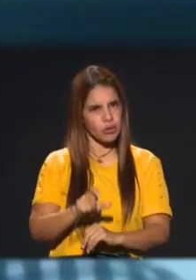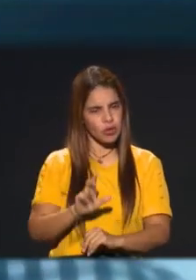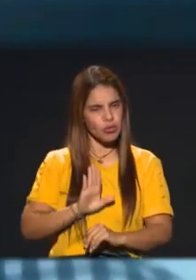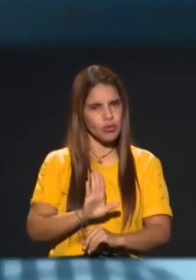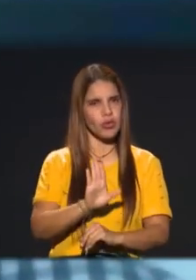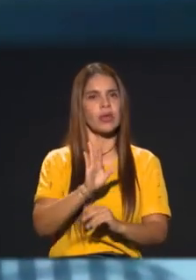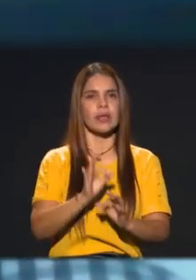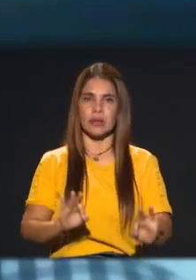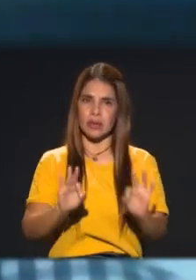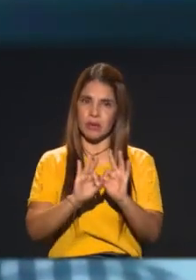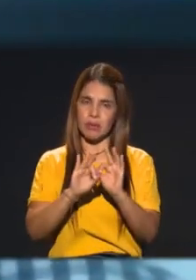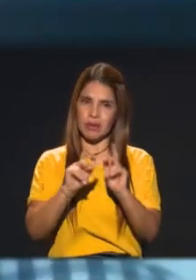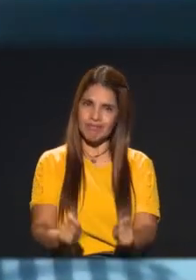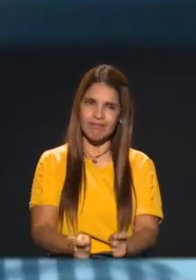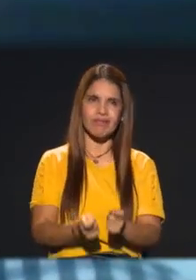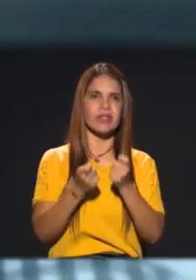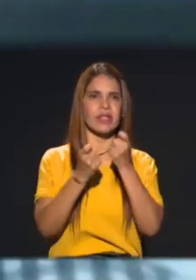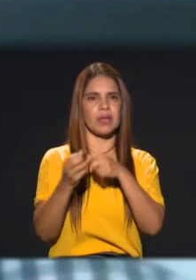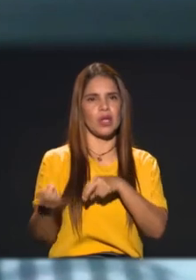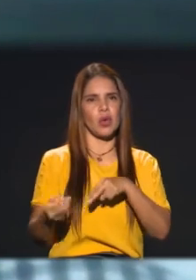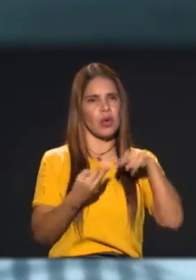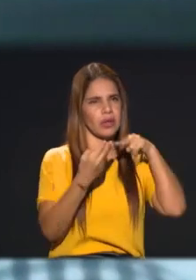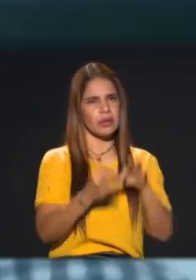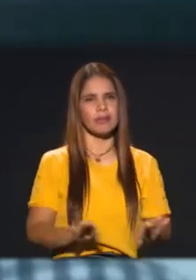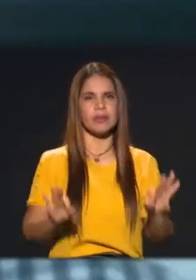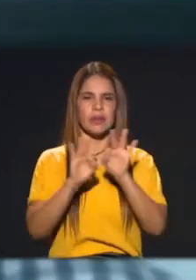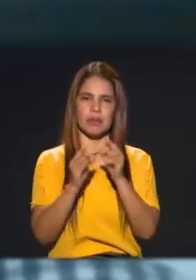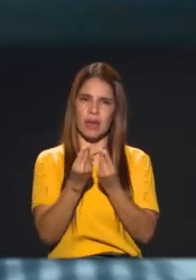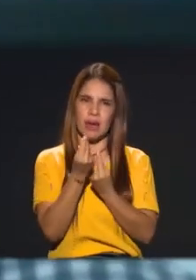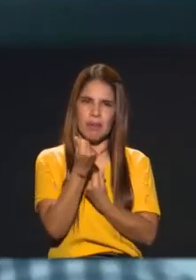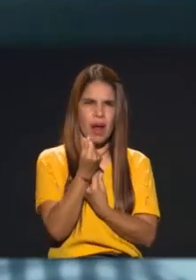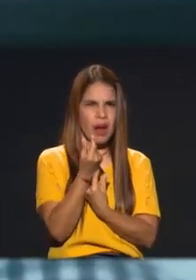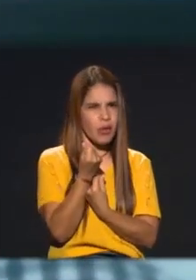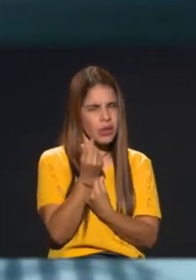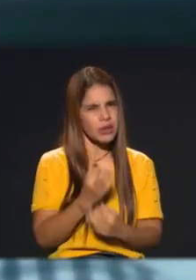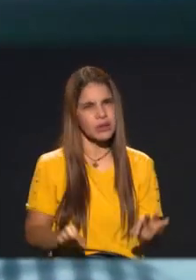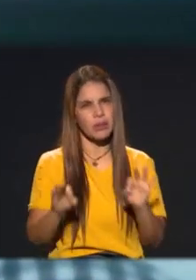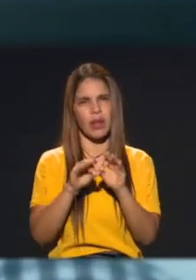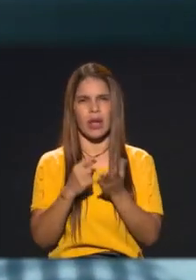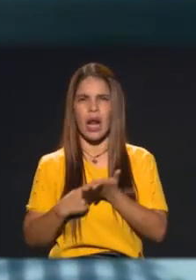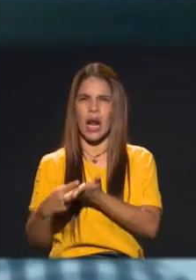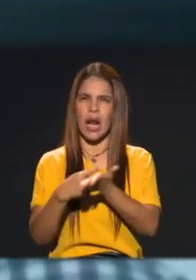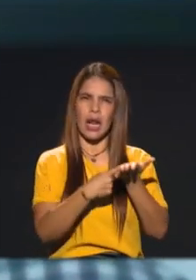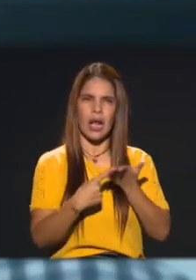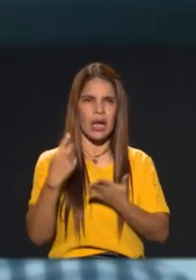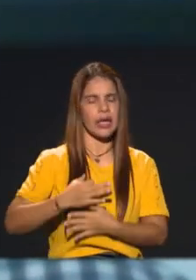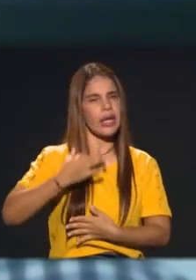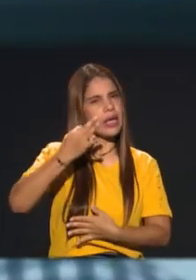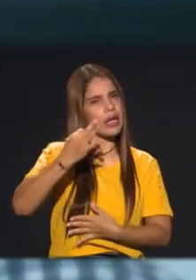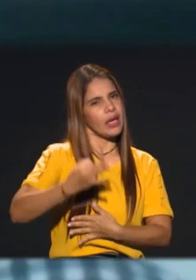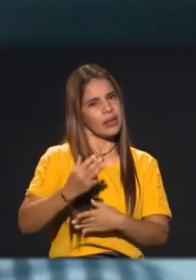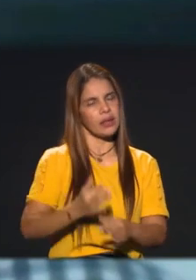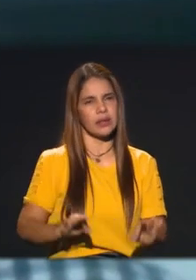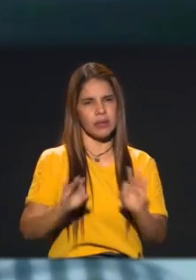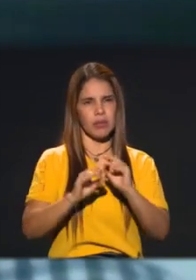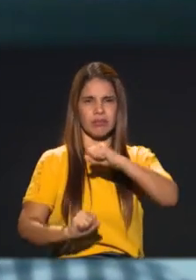hay que recuperar la educación en valores, que en las aulas de clase se vuelva la discusión sobre la ética, ¿sí? Para